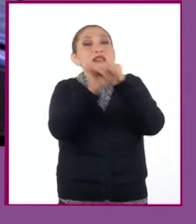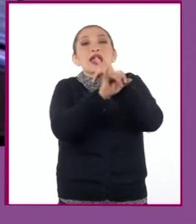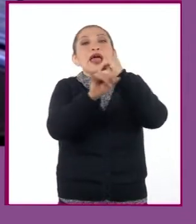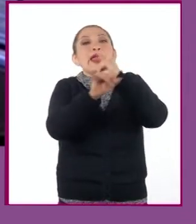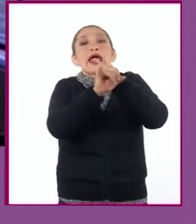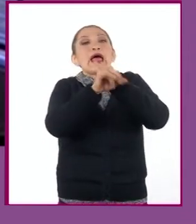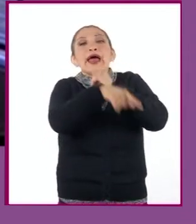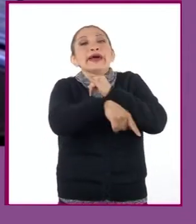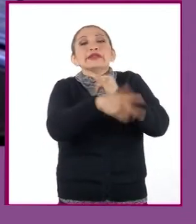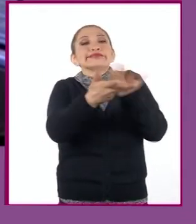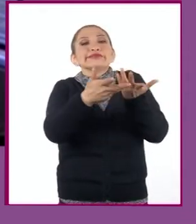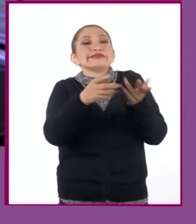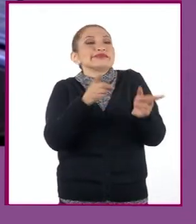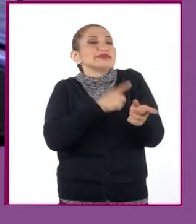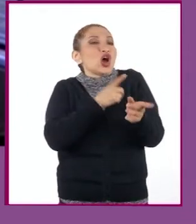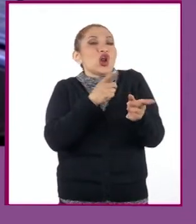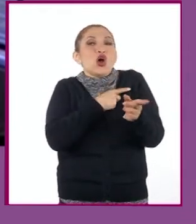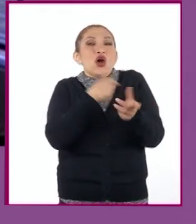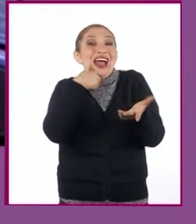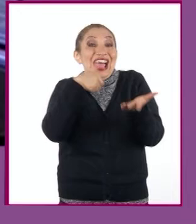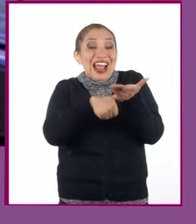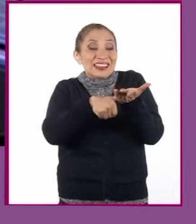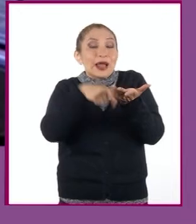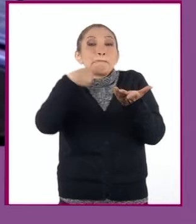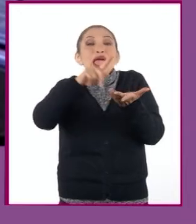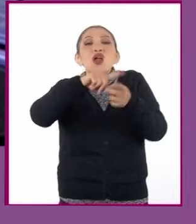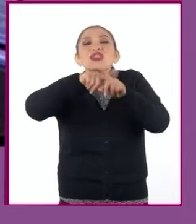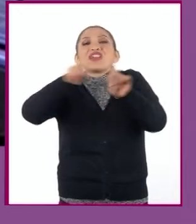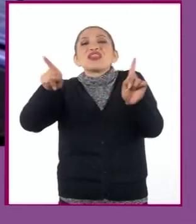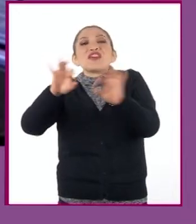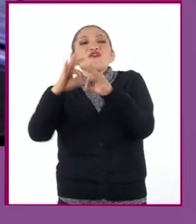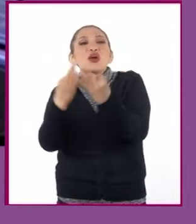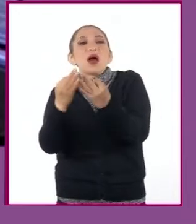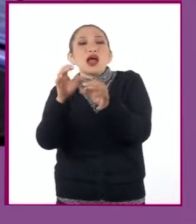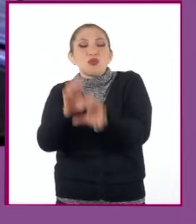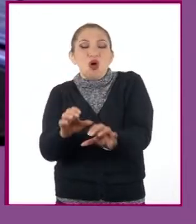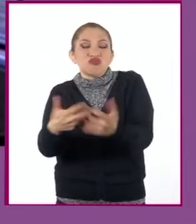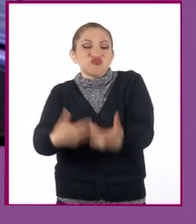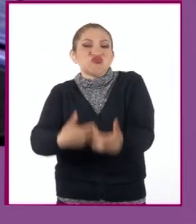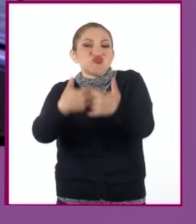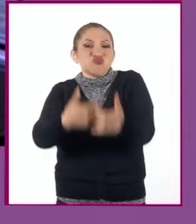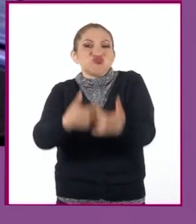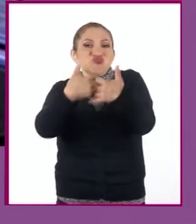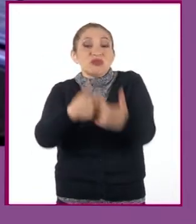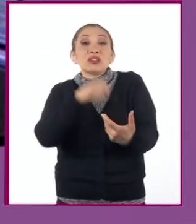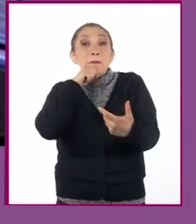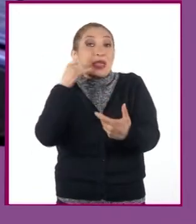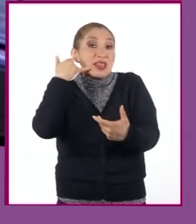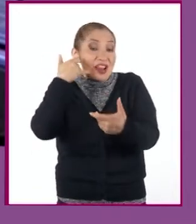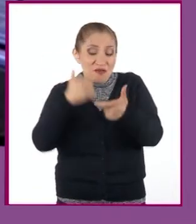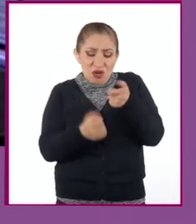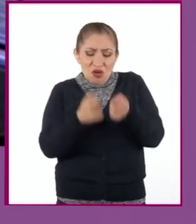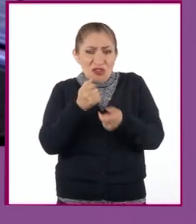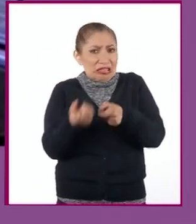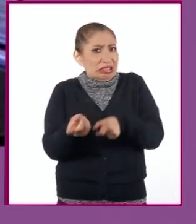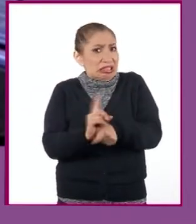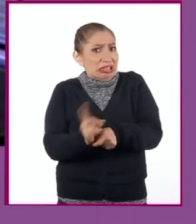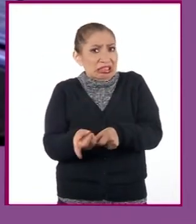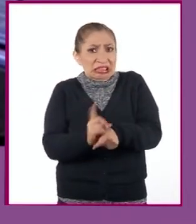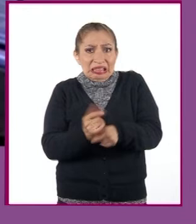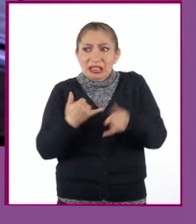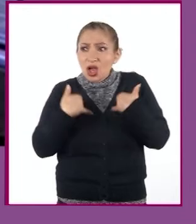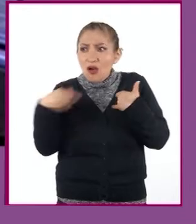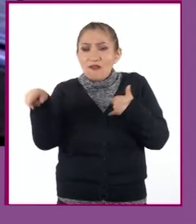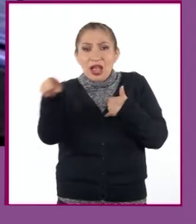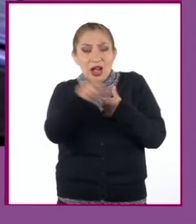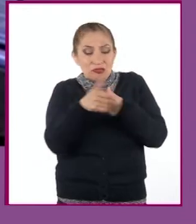internet, ¿no? Que no es más que las cartas de otro modo, claro. Sino hasta con los mensajes de teléfono. Todo el día, los